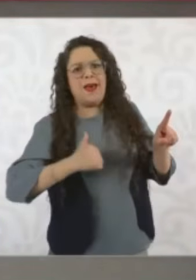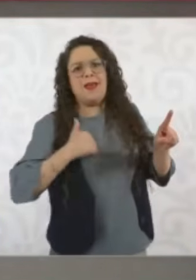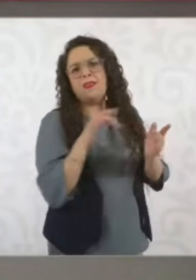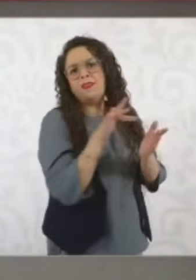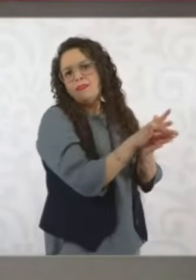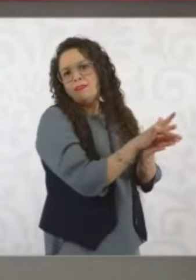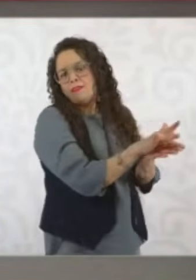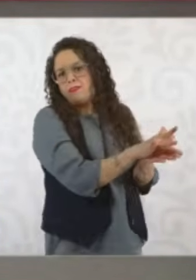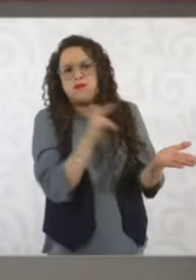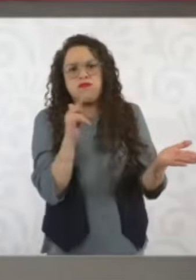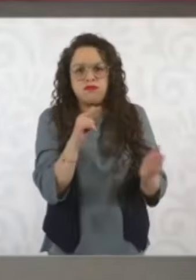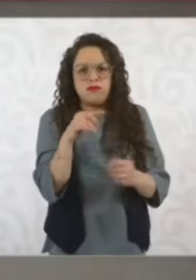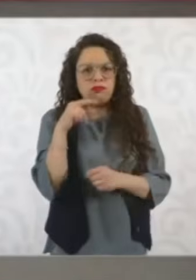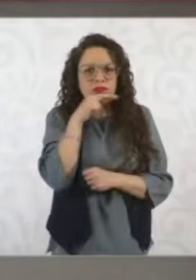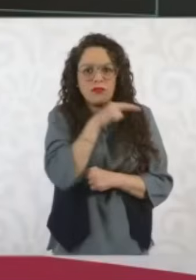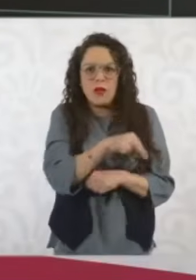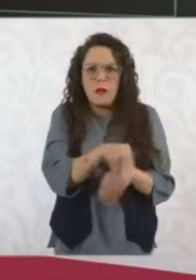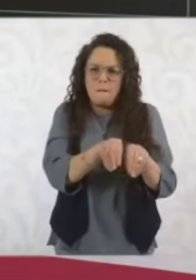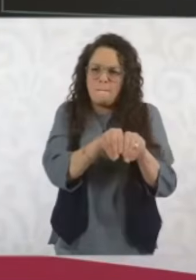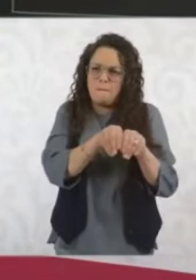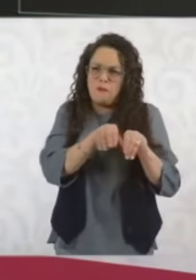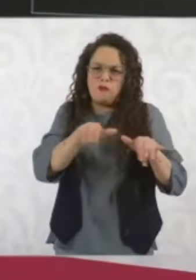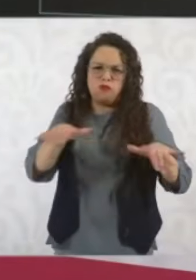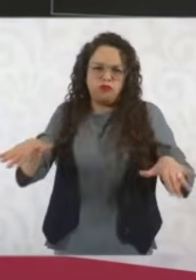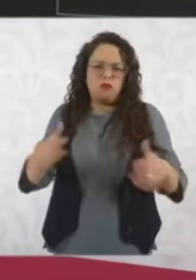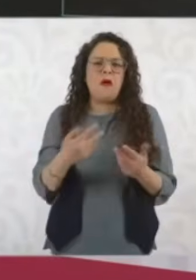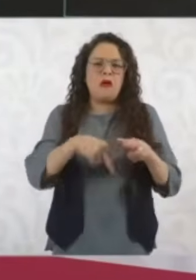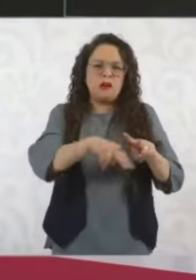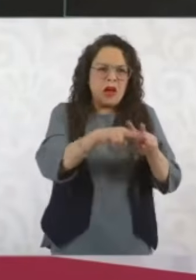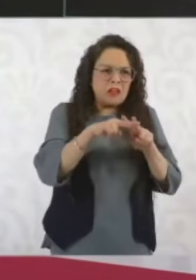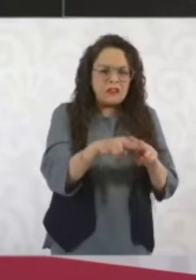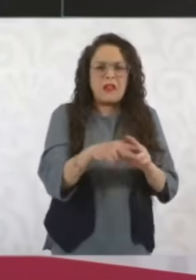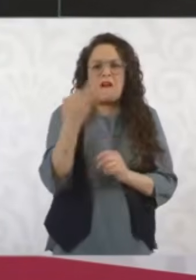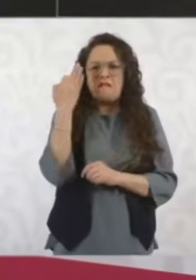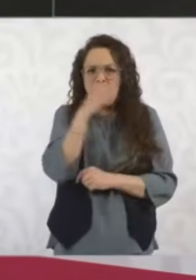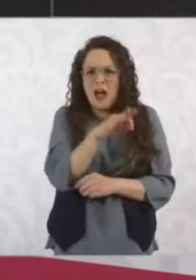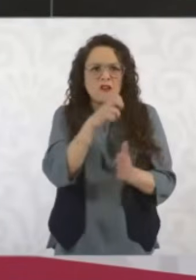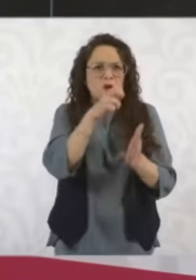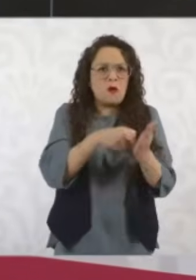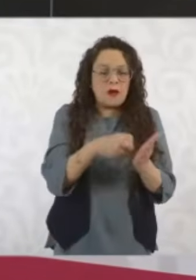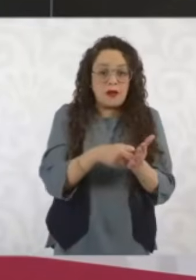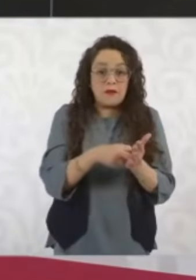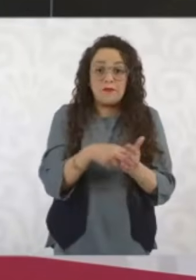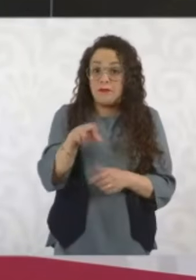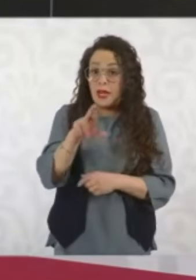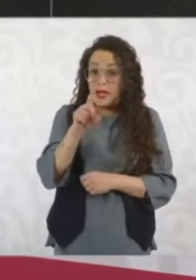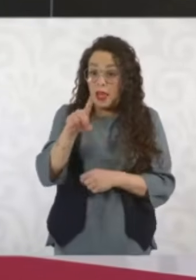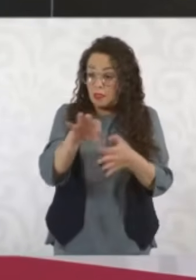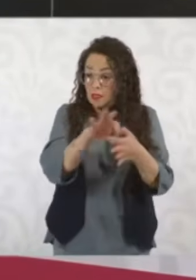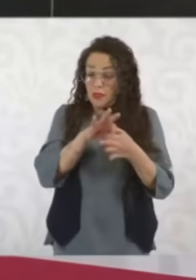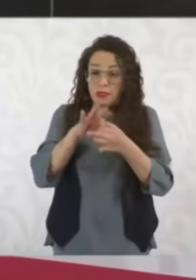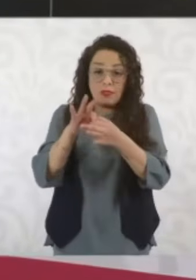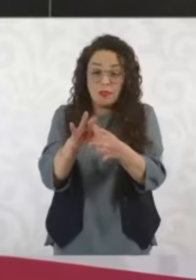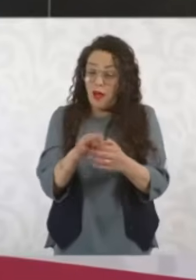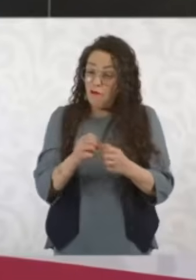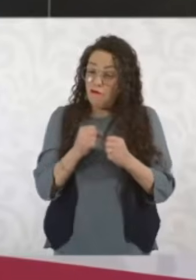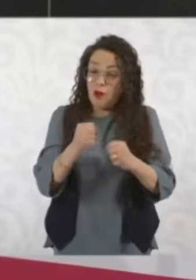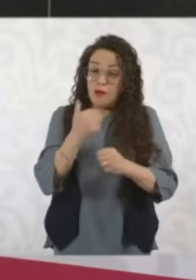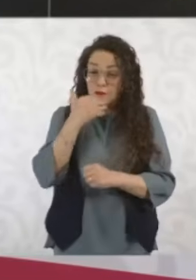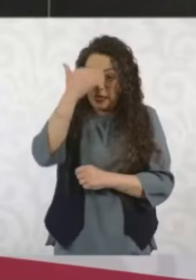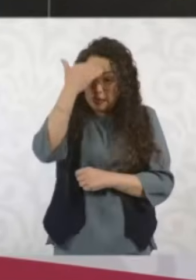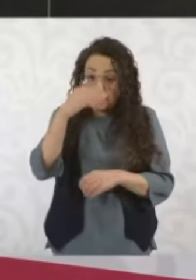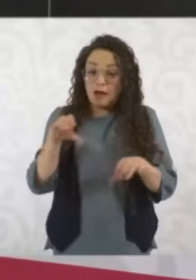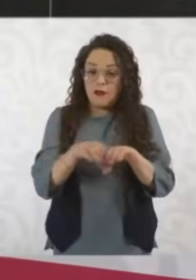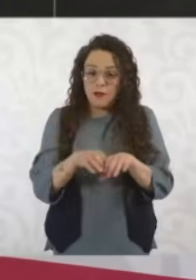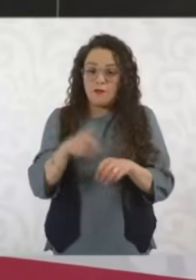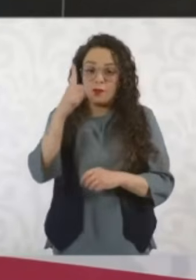pero luego por una red consistente que está bien estructurada y que cada una cuenta